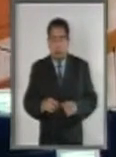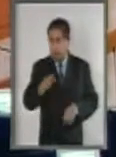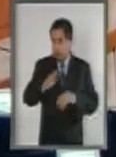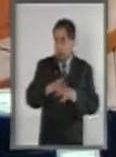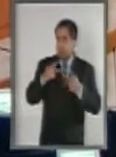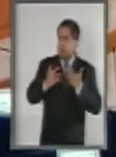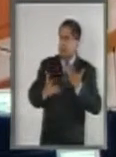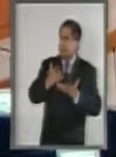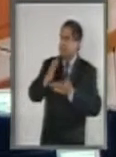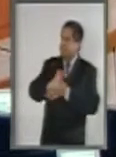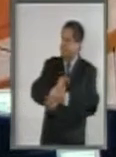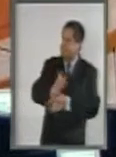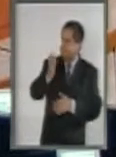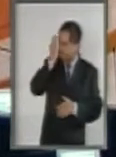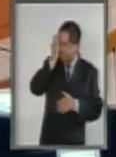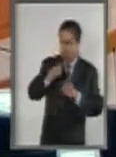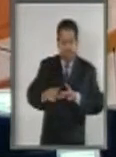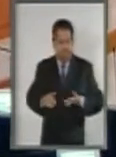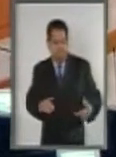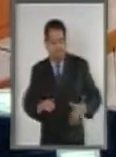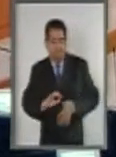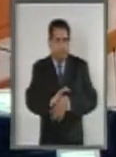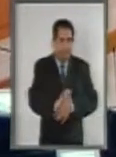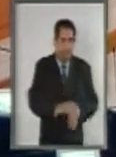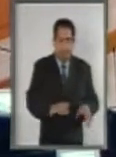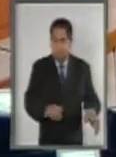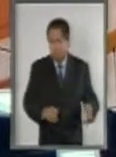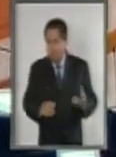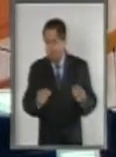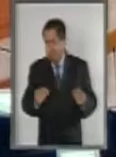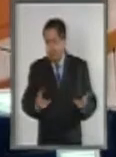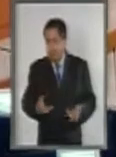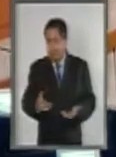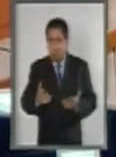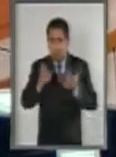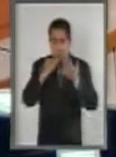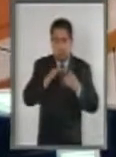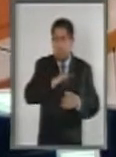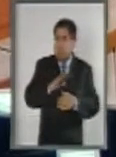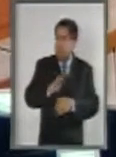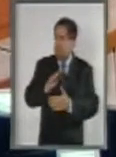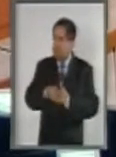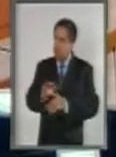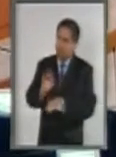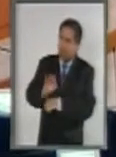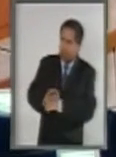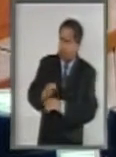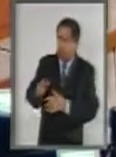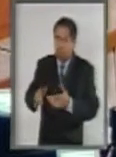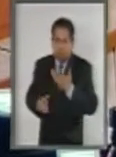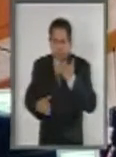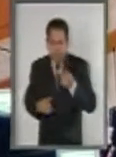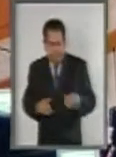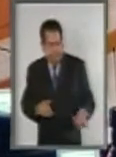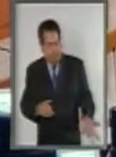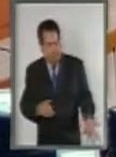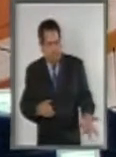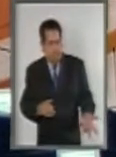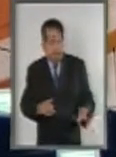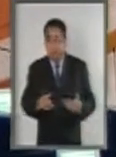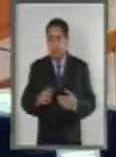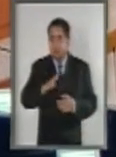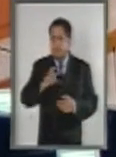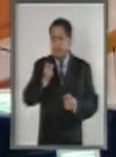expuestas a la exclusión, a la discriminación y tienen menos posibilidades de defender y reivindicar sus derechos. Hay